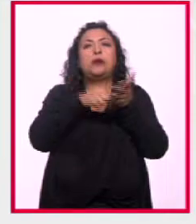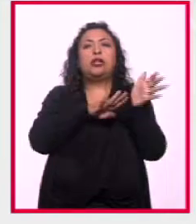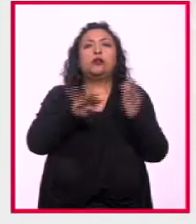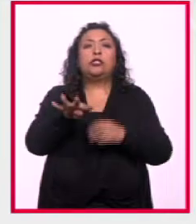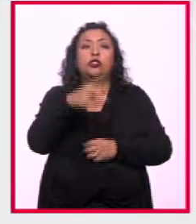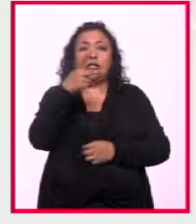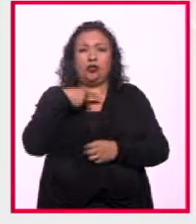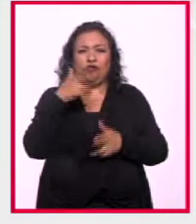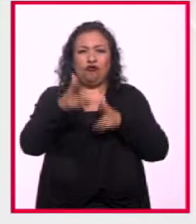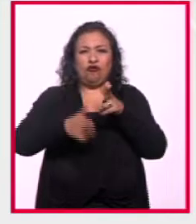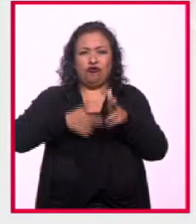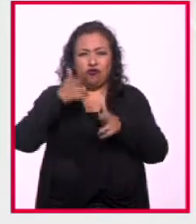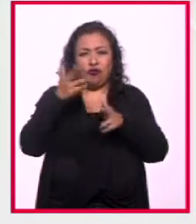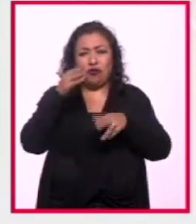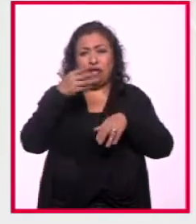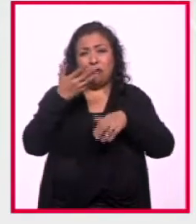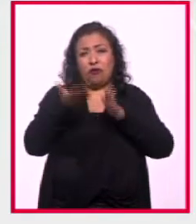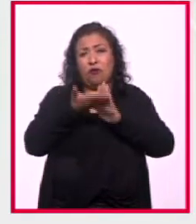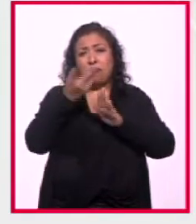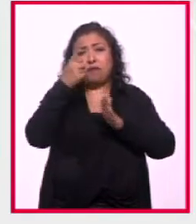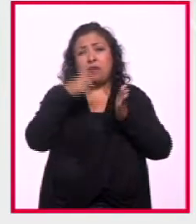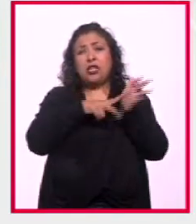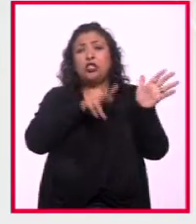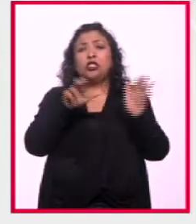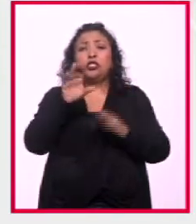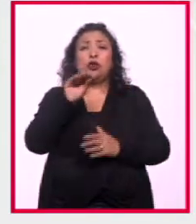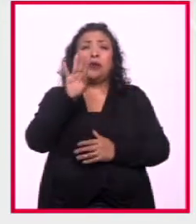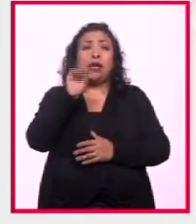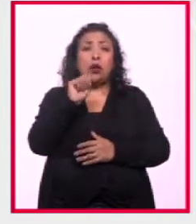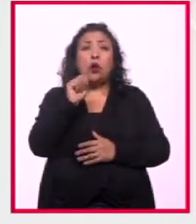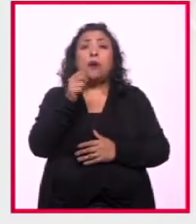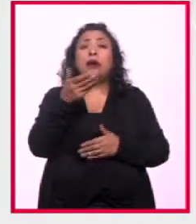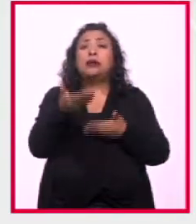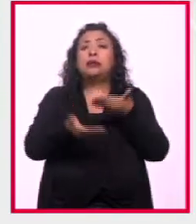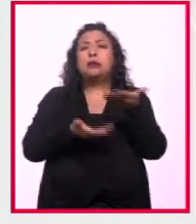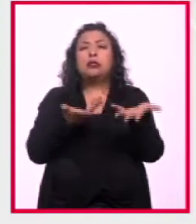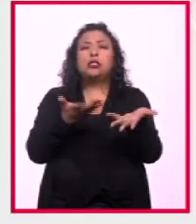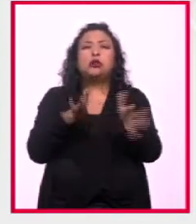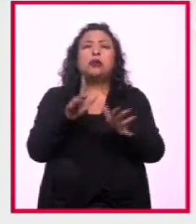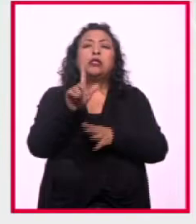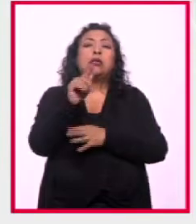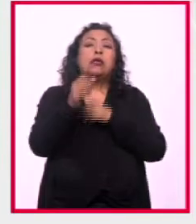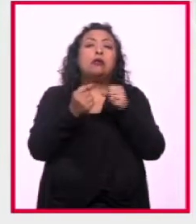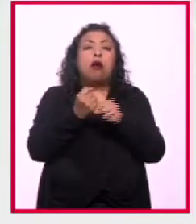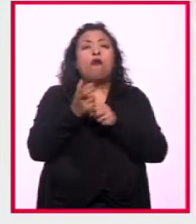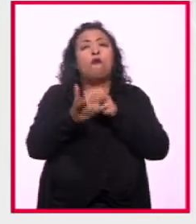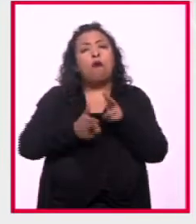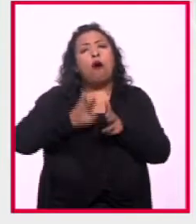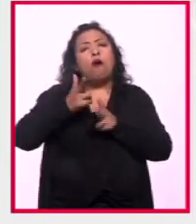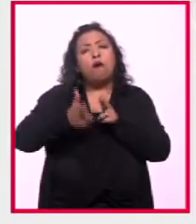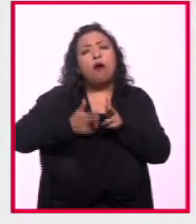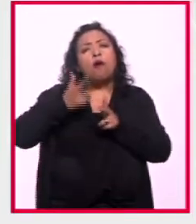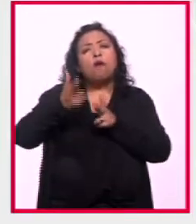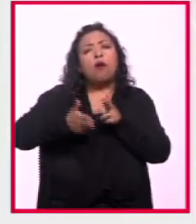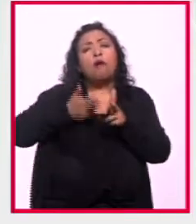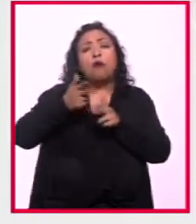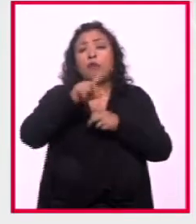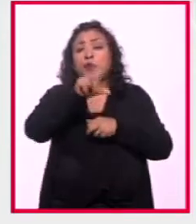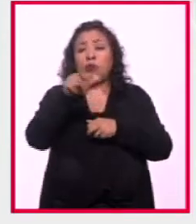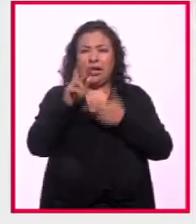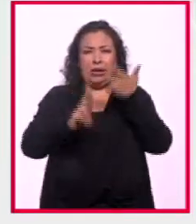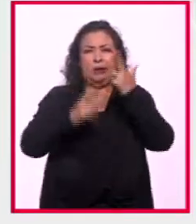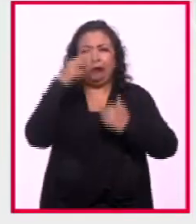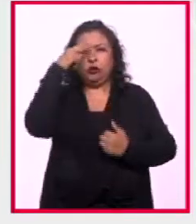la máquina de vapor construida en 1899 estuvo en servicio aproximadamente 70 años durante la revolución